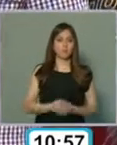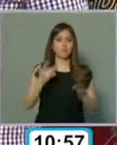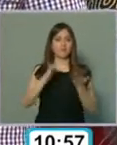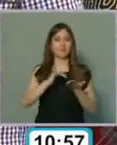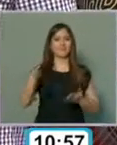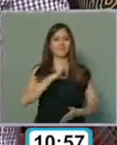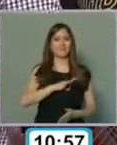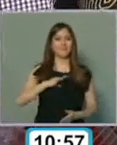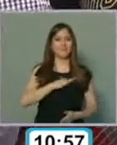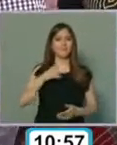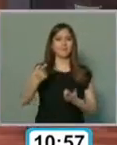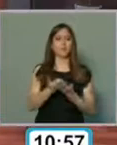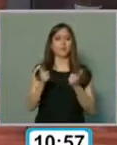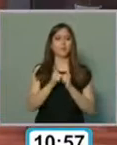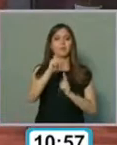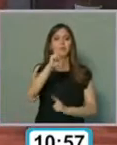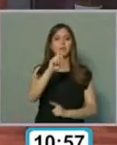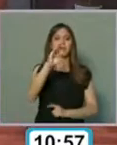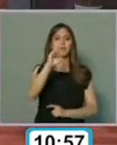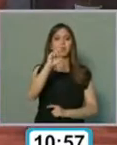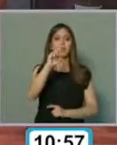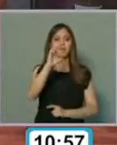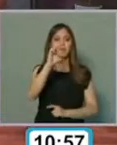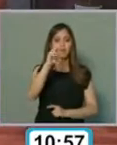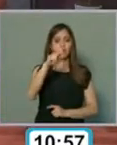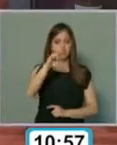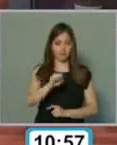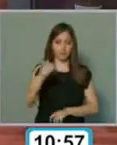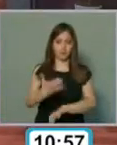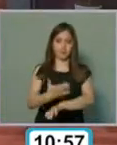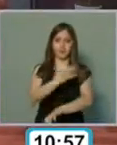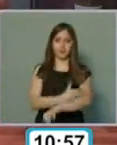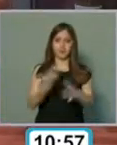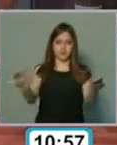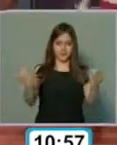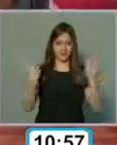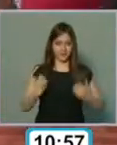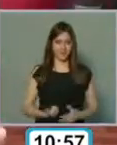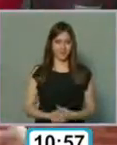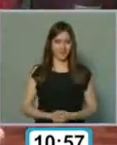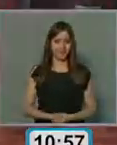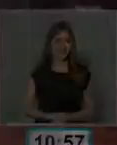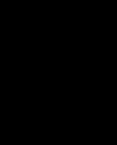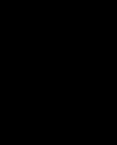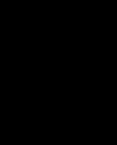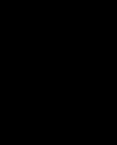aplauso para De Corleones. Adelante, compañeros. Vénganse para acá.